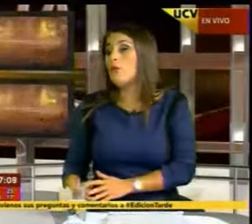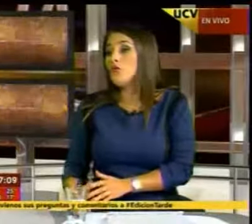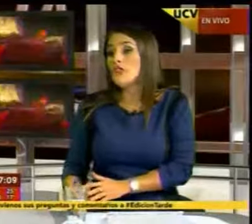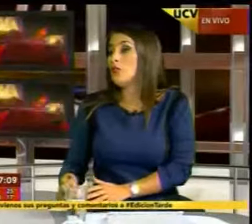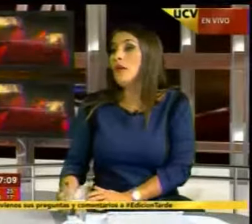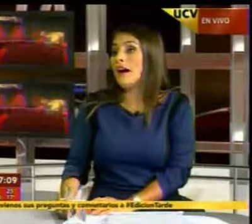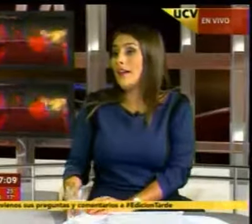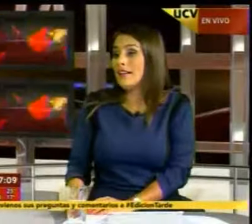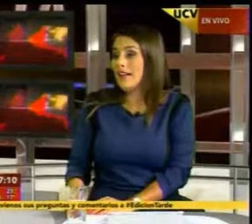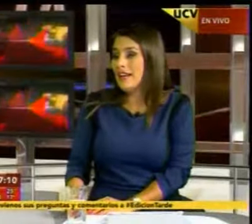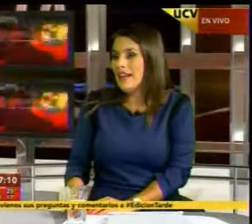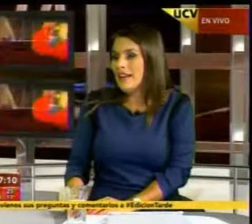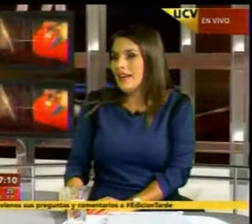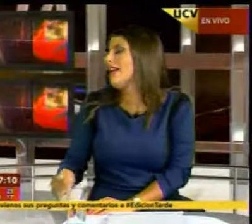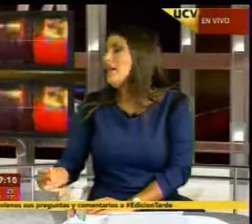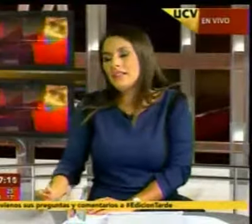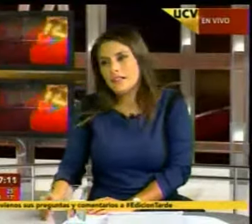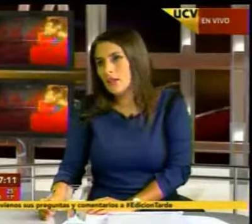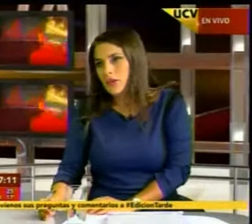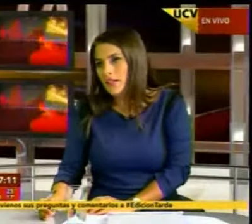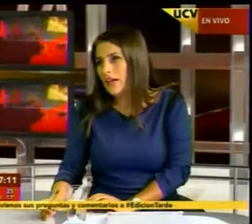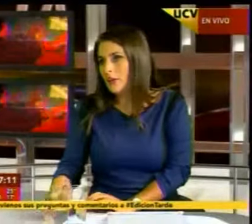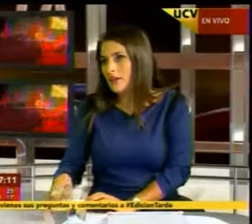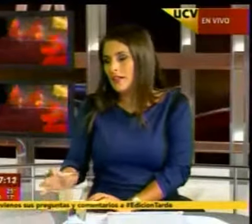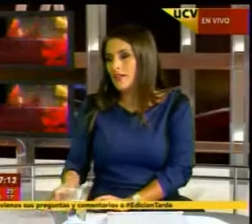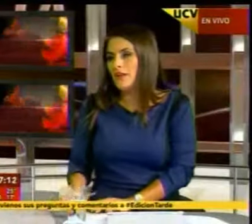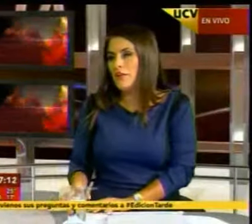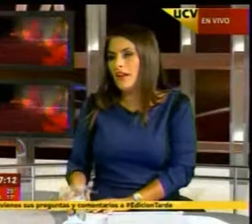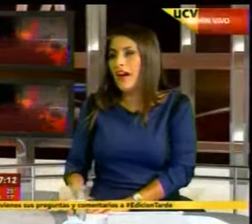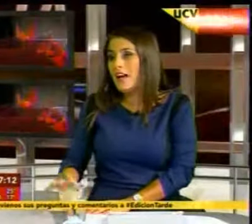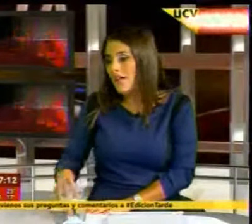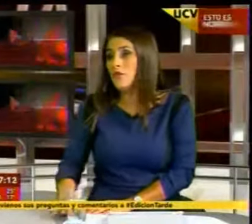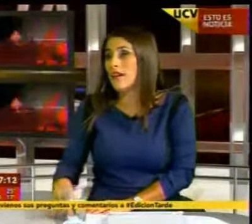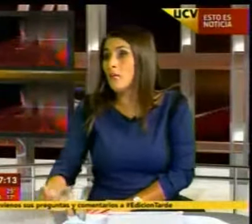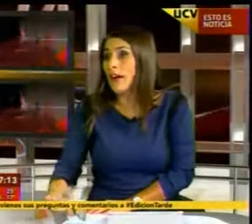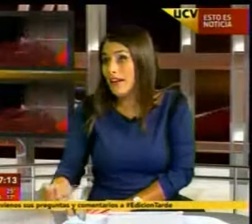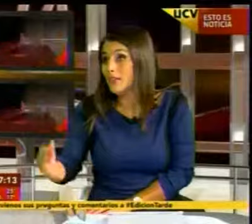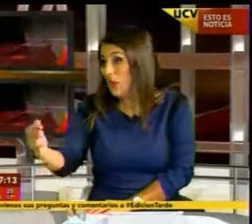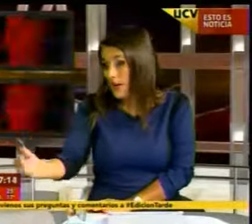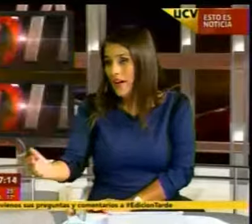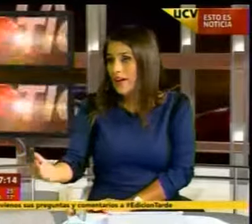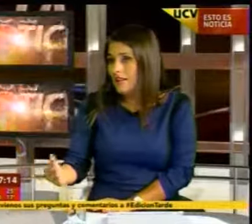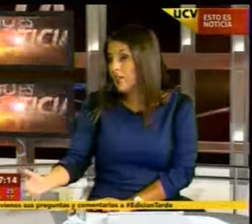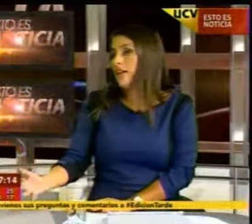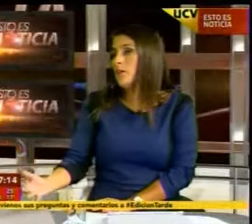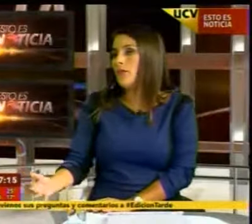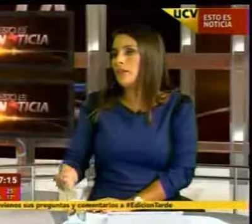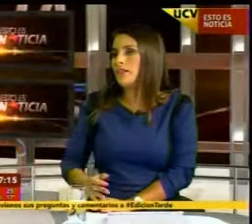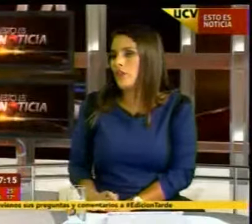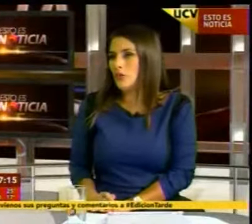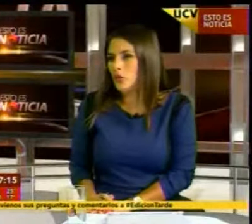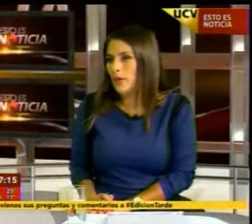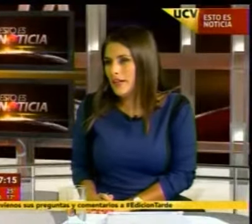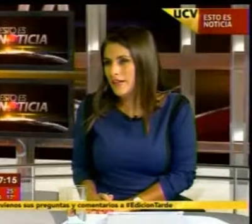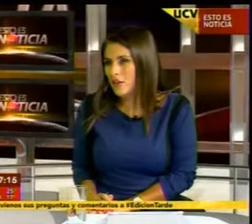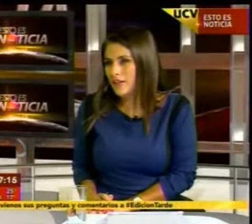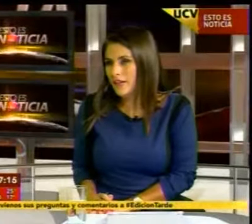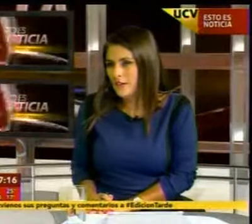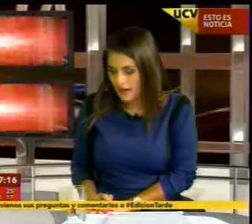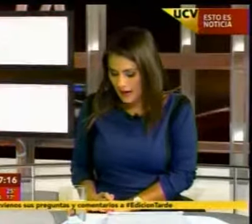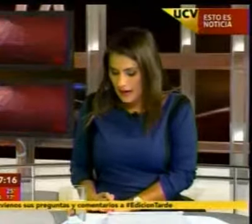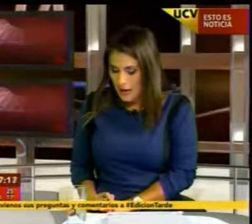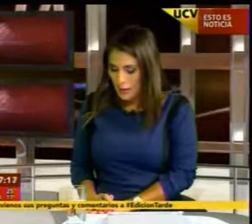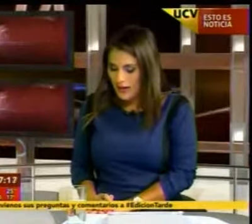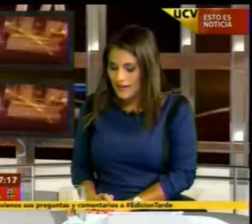entregó una señal de unidad tras el fallo de la Haya. Vemos a Evo Morales, que todavía tiene una disputa pendiente con nuestro país con esta demanda por salida al mar.